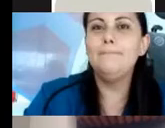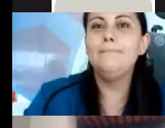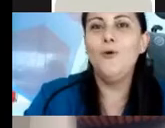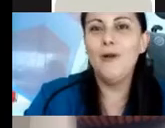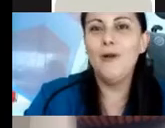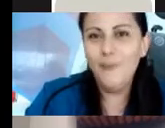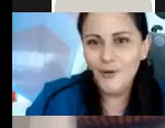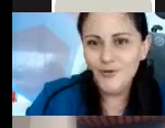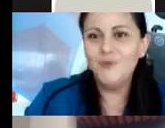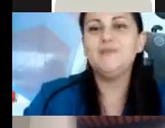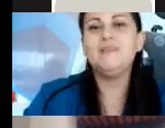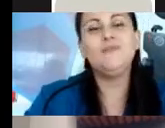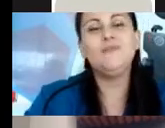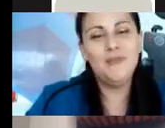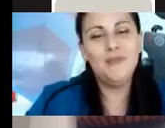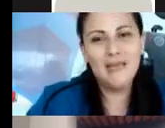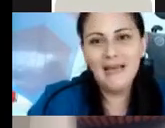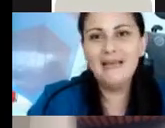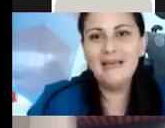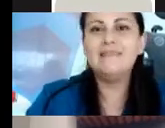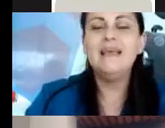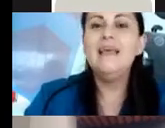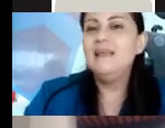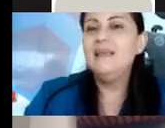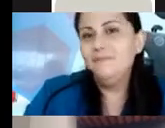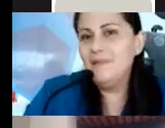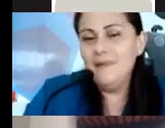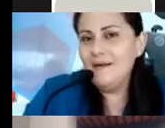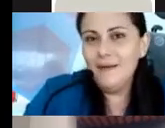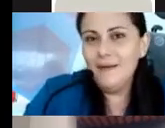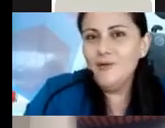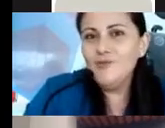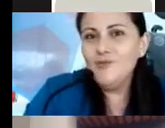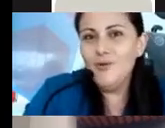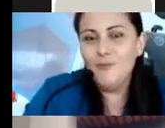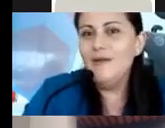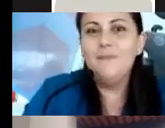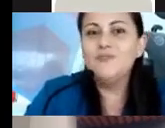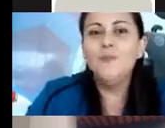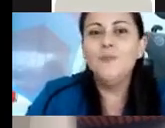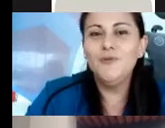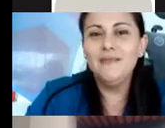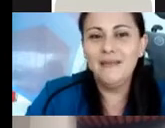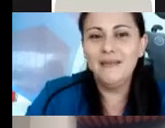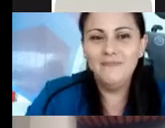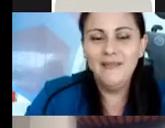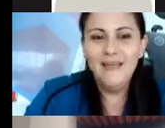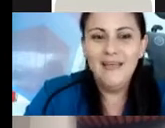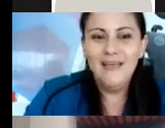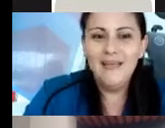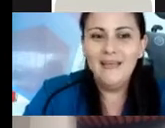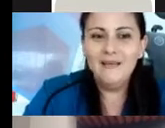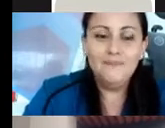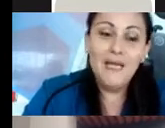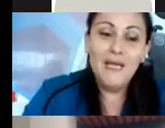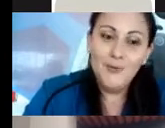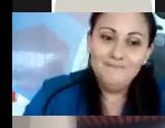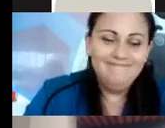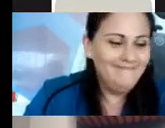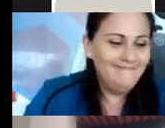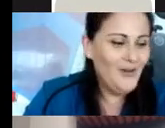tener mejor apoyo, mejor distribución de cargas y va a haber menos dolor, va a haber más comodidad.